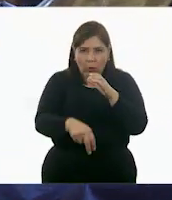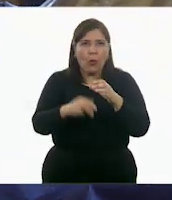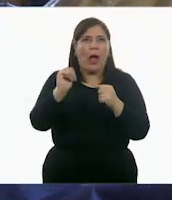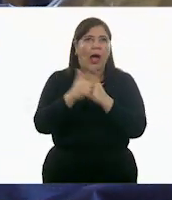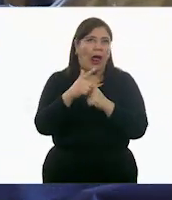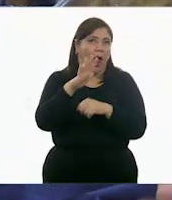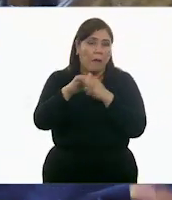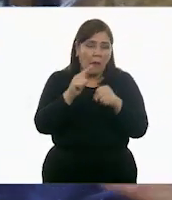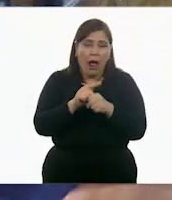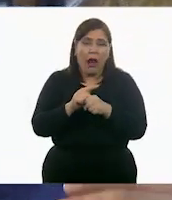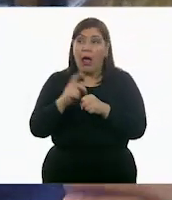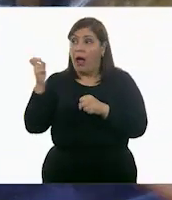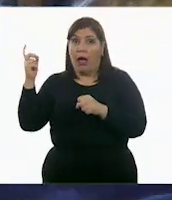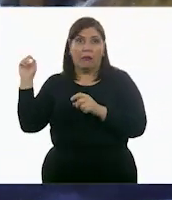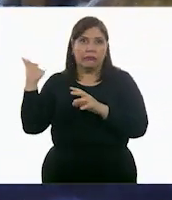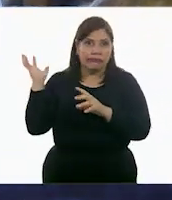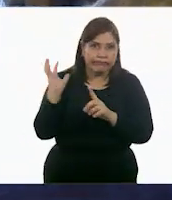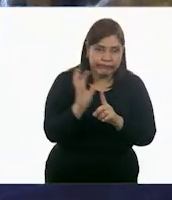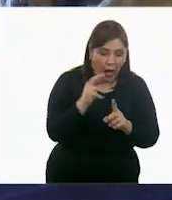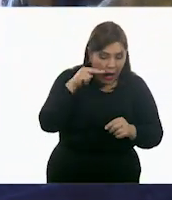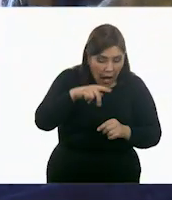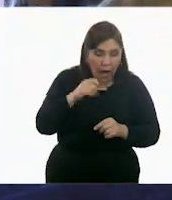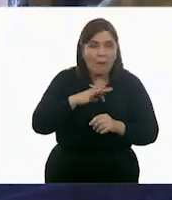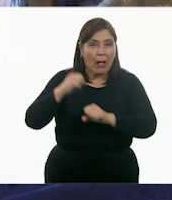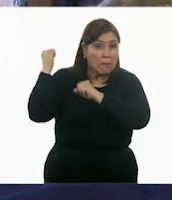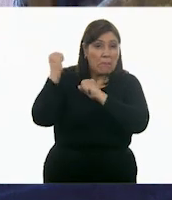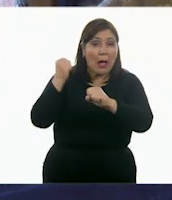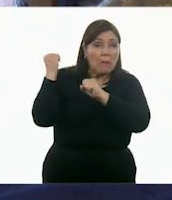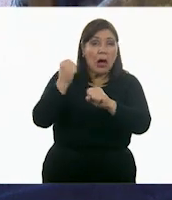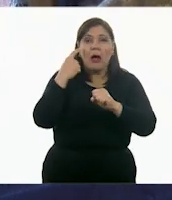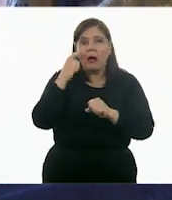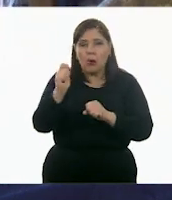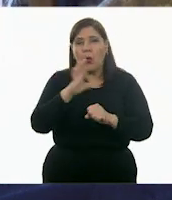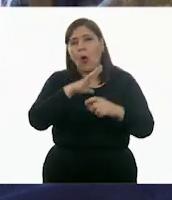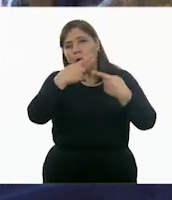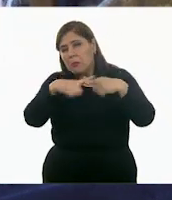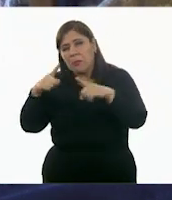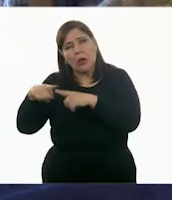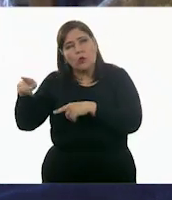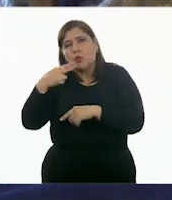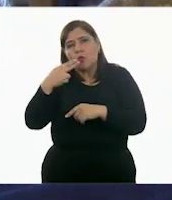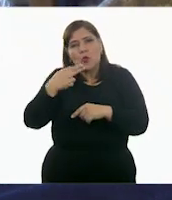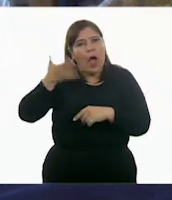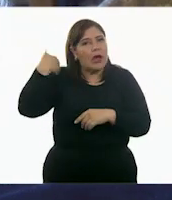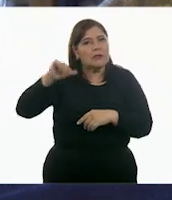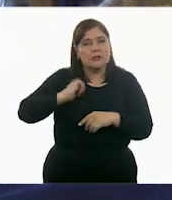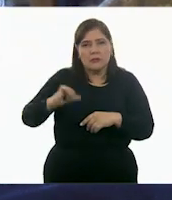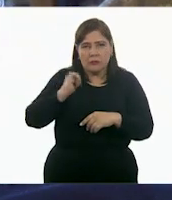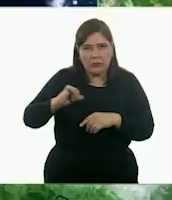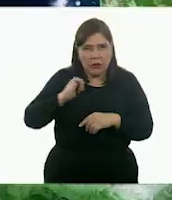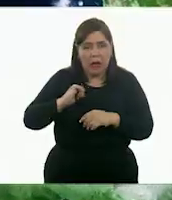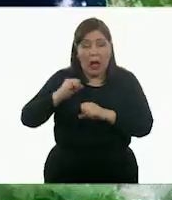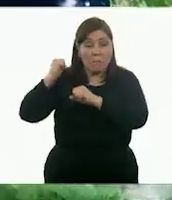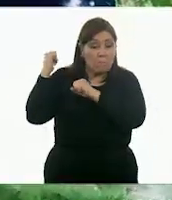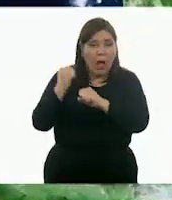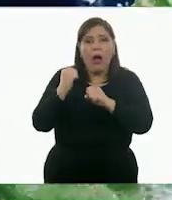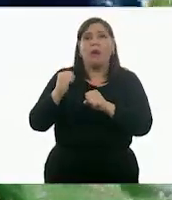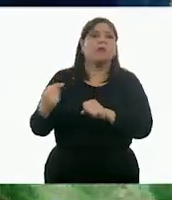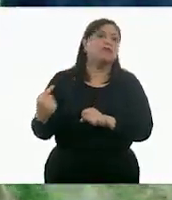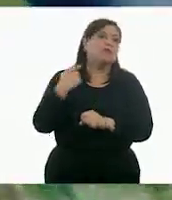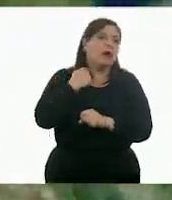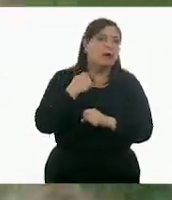así, servía para que con las lanzas y con los otros instrumentos que tenían, los mataran.